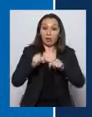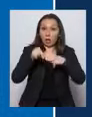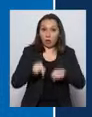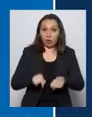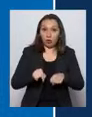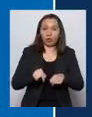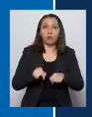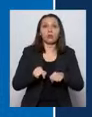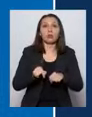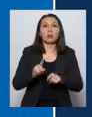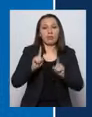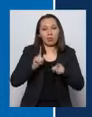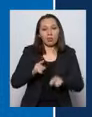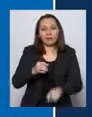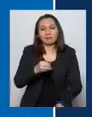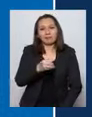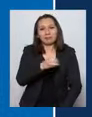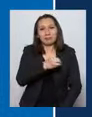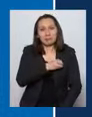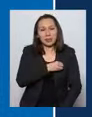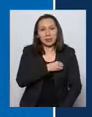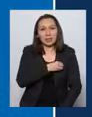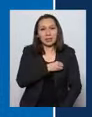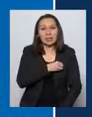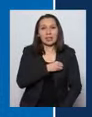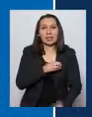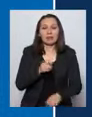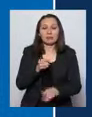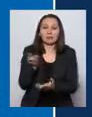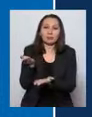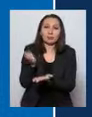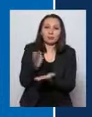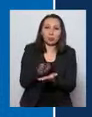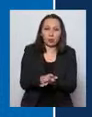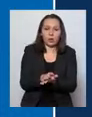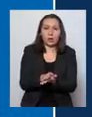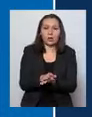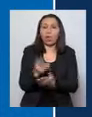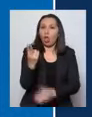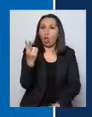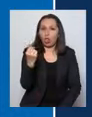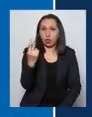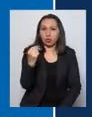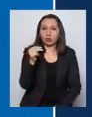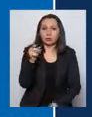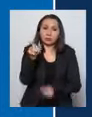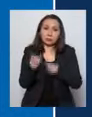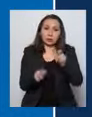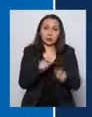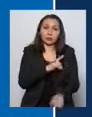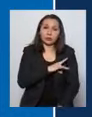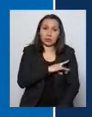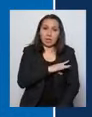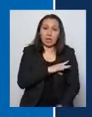tenemos que lamentar la pérdida de 12 compatriotas